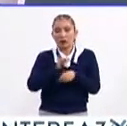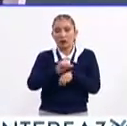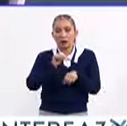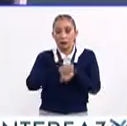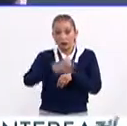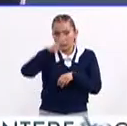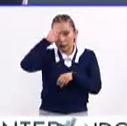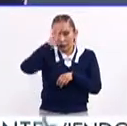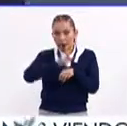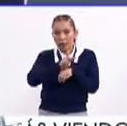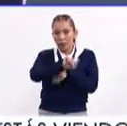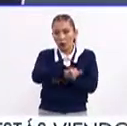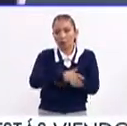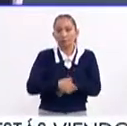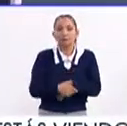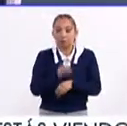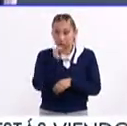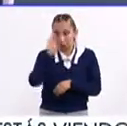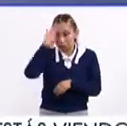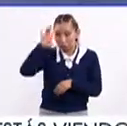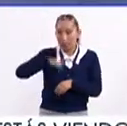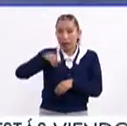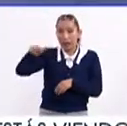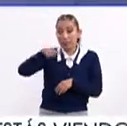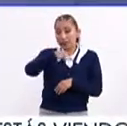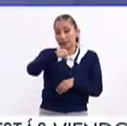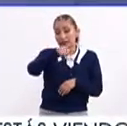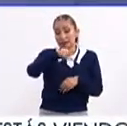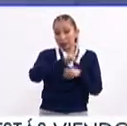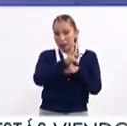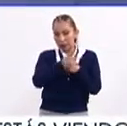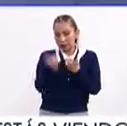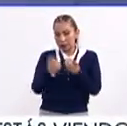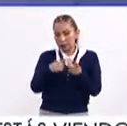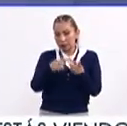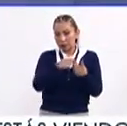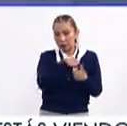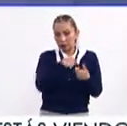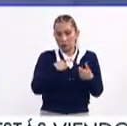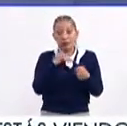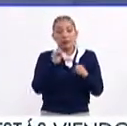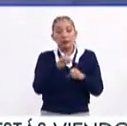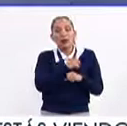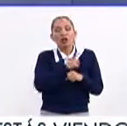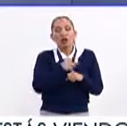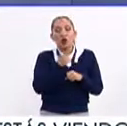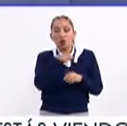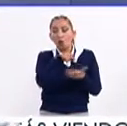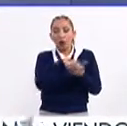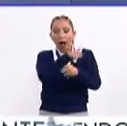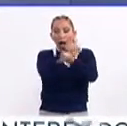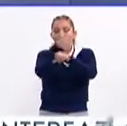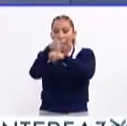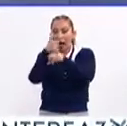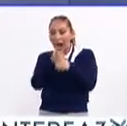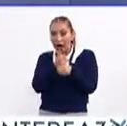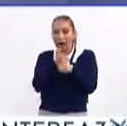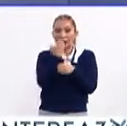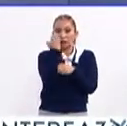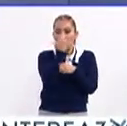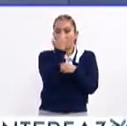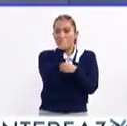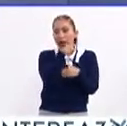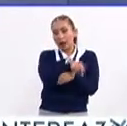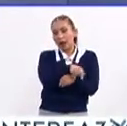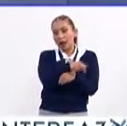Cuba, Paraguay. Argentina. En Cuba también. Sí. Son 16 países, ¿no? Los que tienen. Sí, pero solo hay sedes